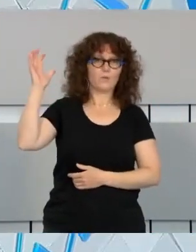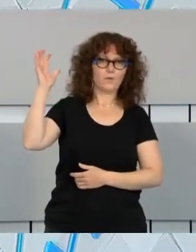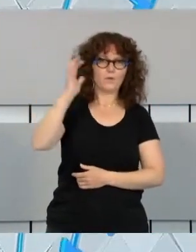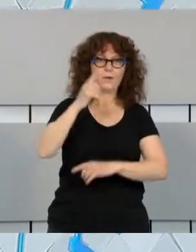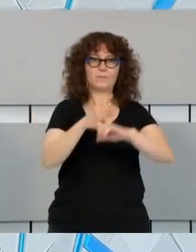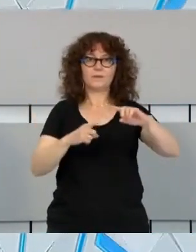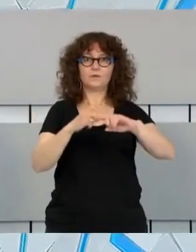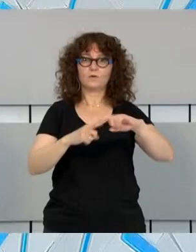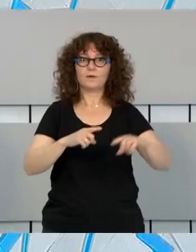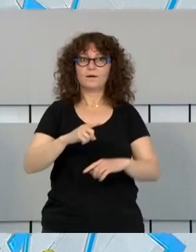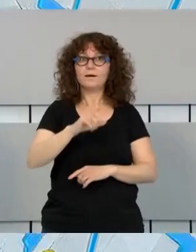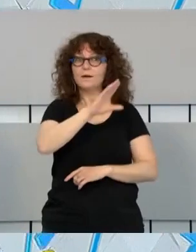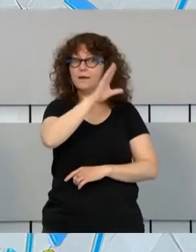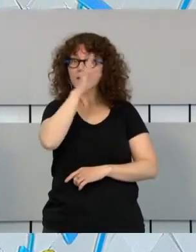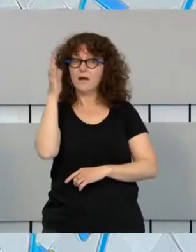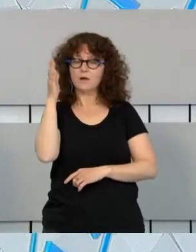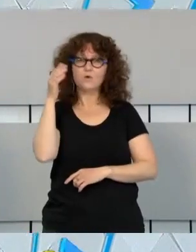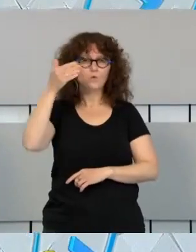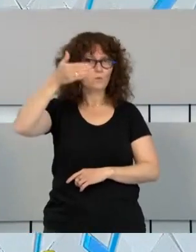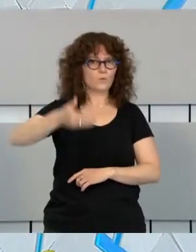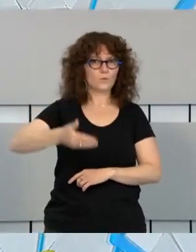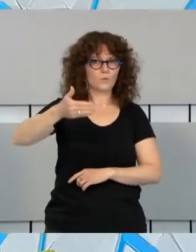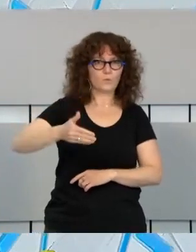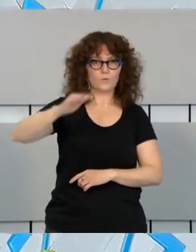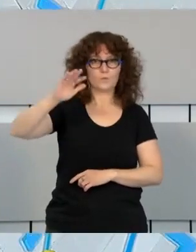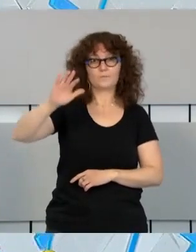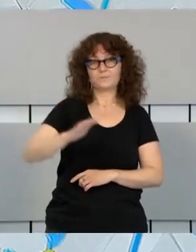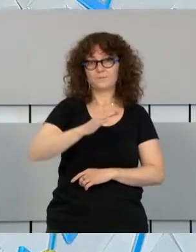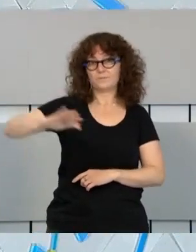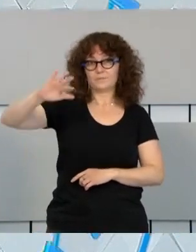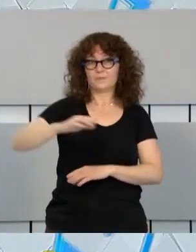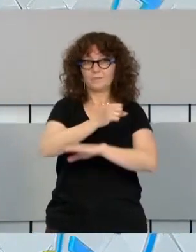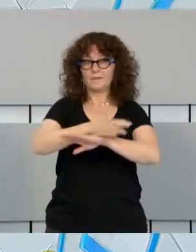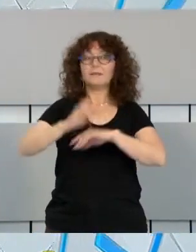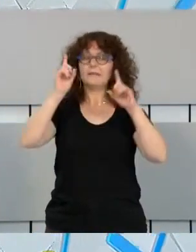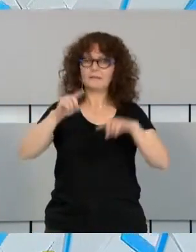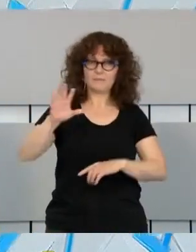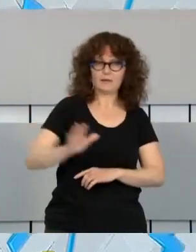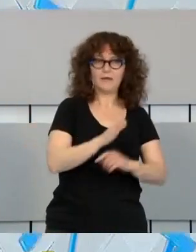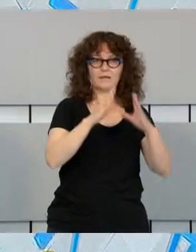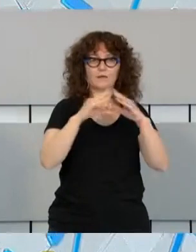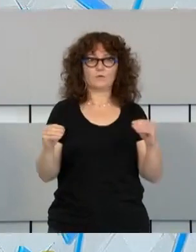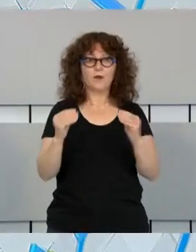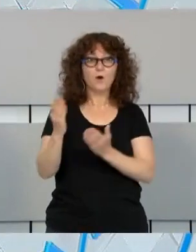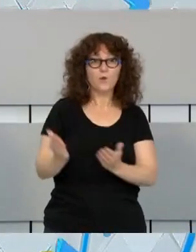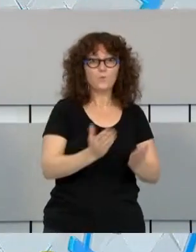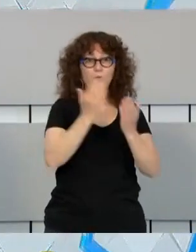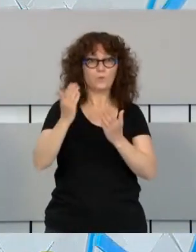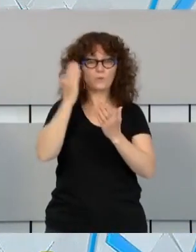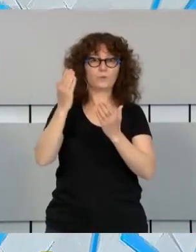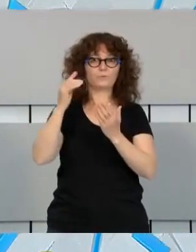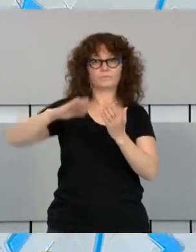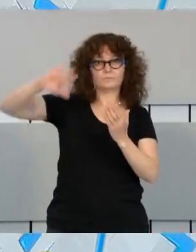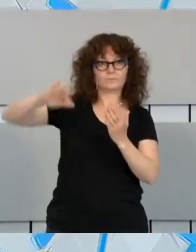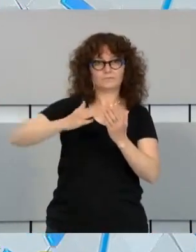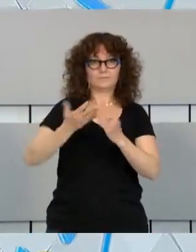del mediodía y el calor, que será el claro protagonista en toda la franja del Mediterráneo y puntos también de Andalucía. El cierzo, la tramontana, con rachas que van a